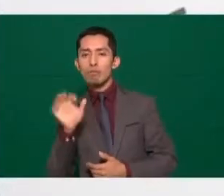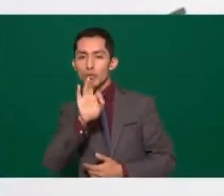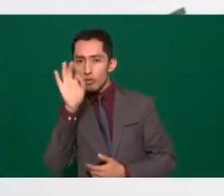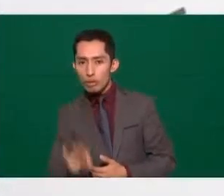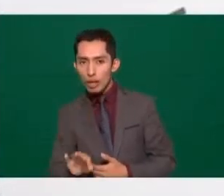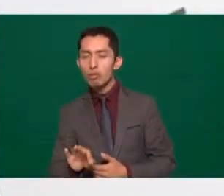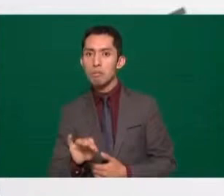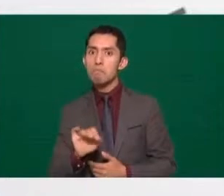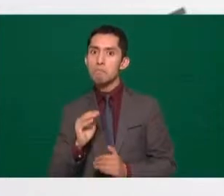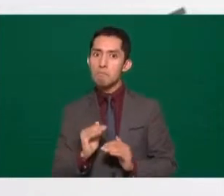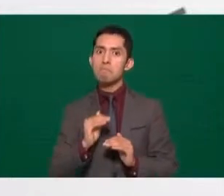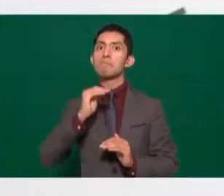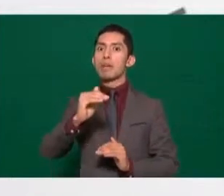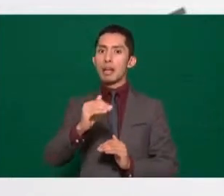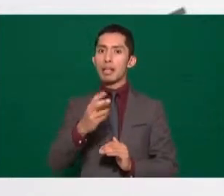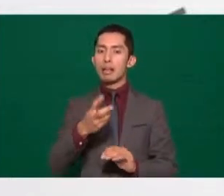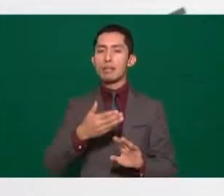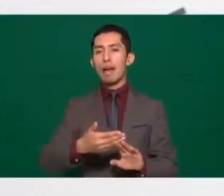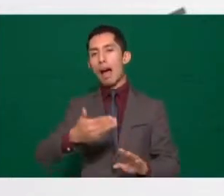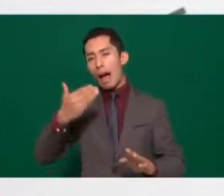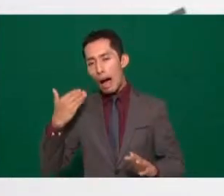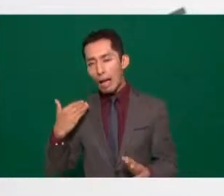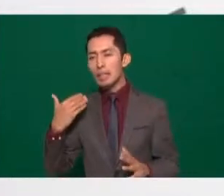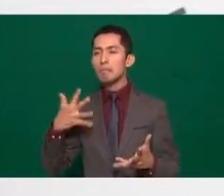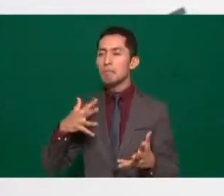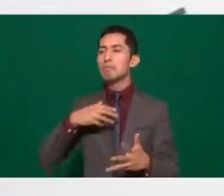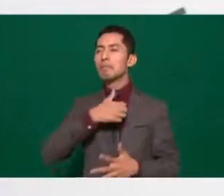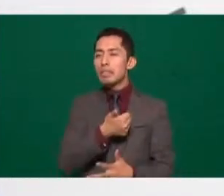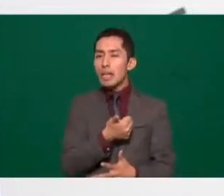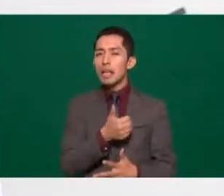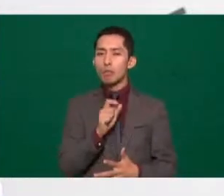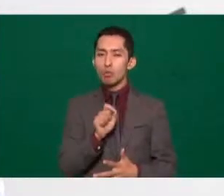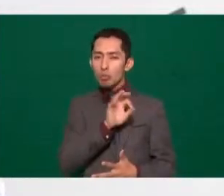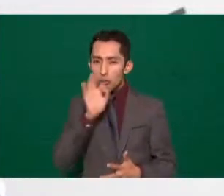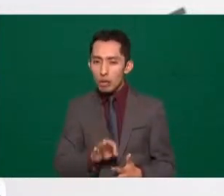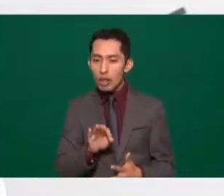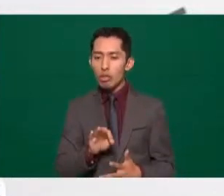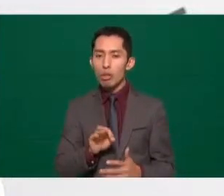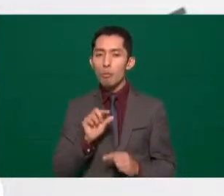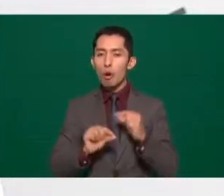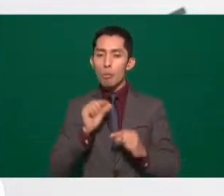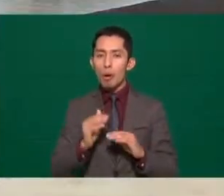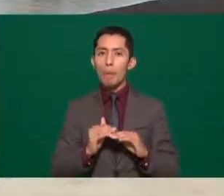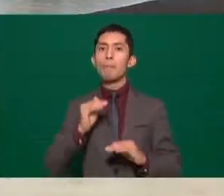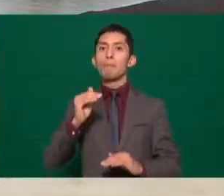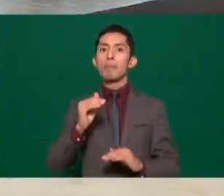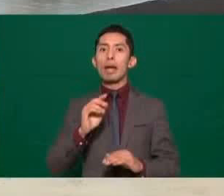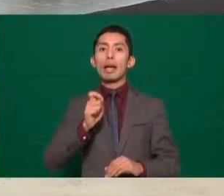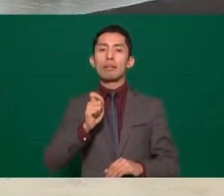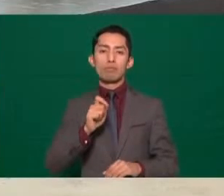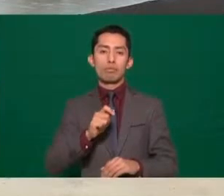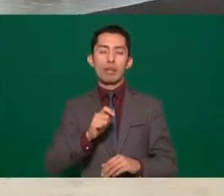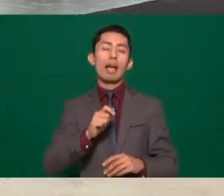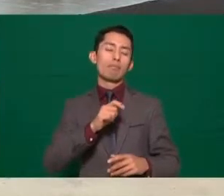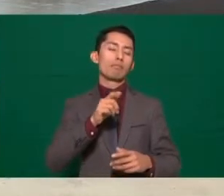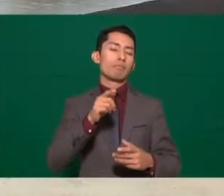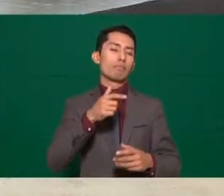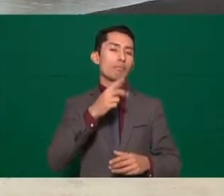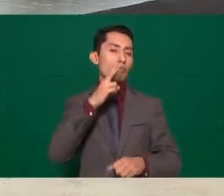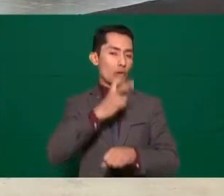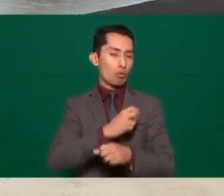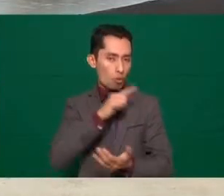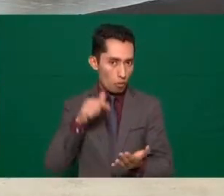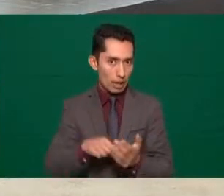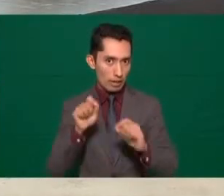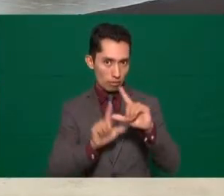es decir, hemos pasado de la posición 6 al lugar número 2 a nivel nacional, y en